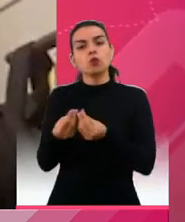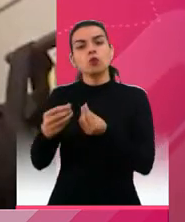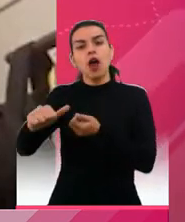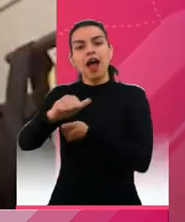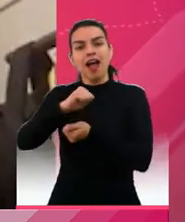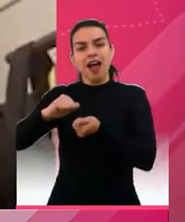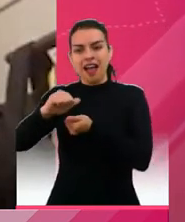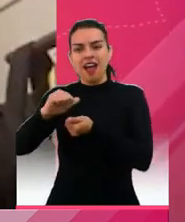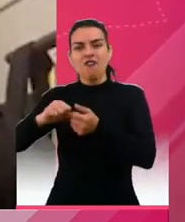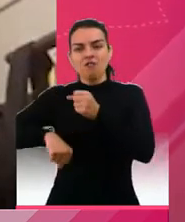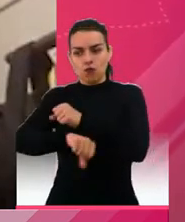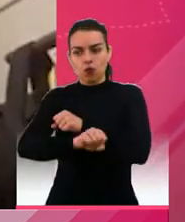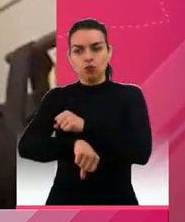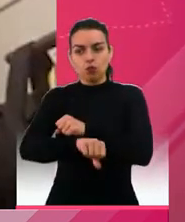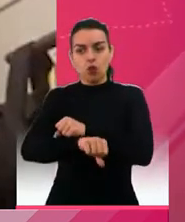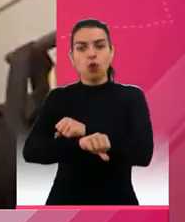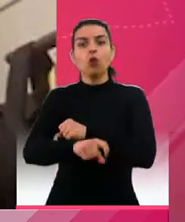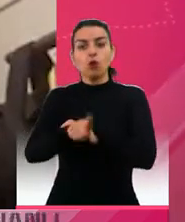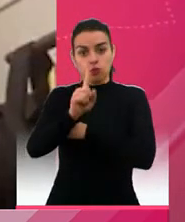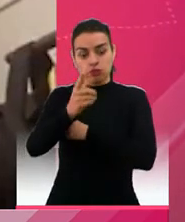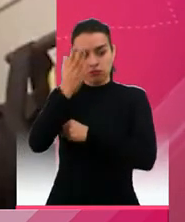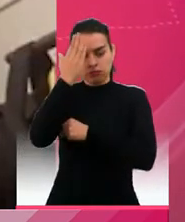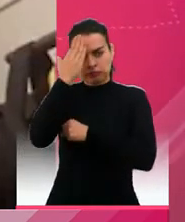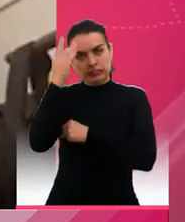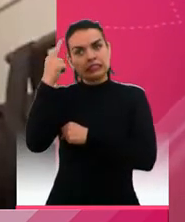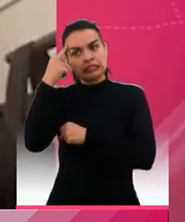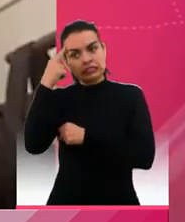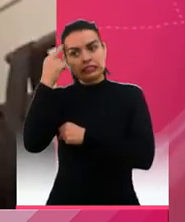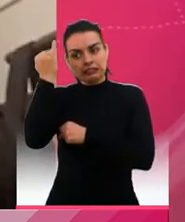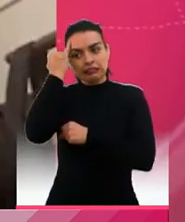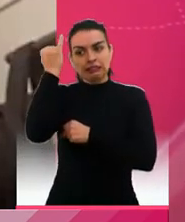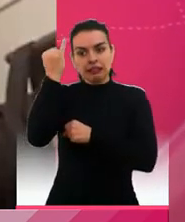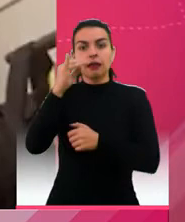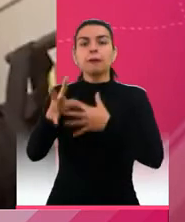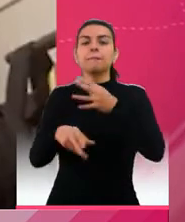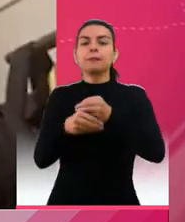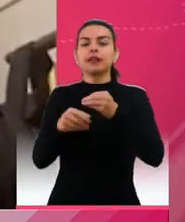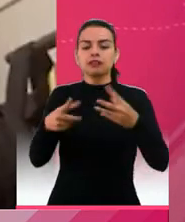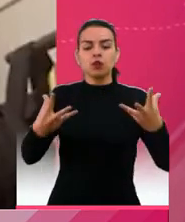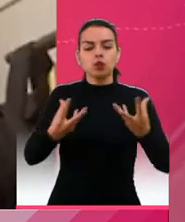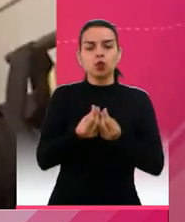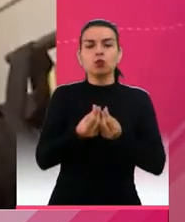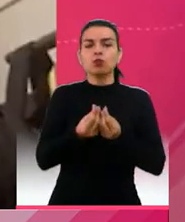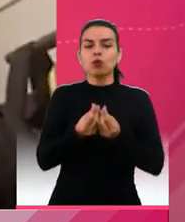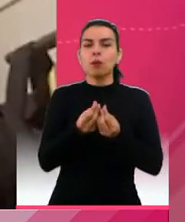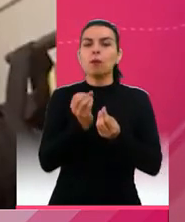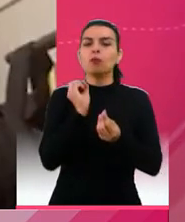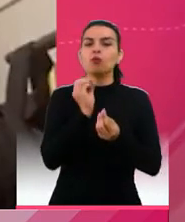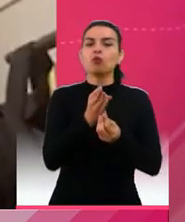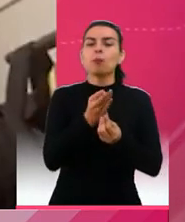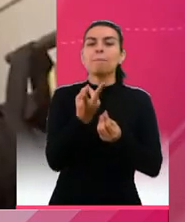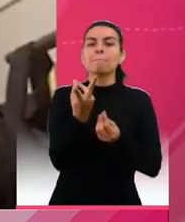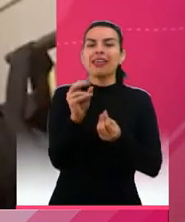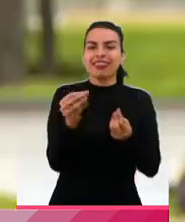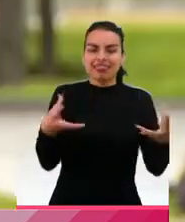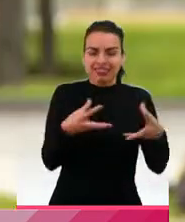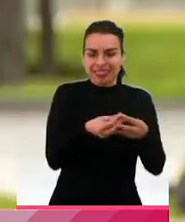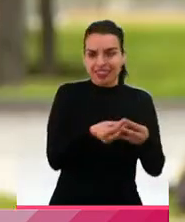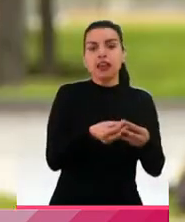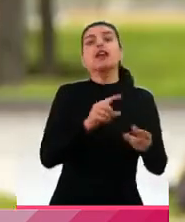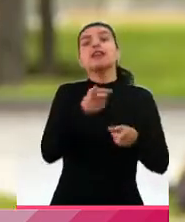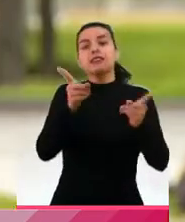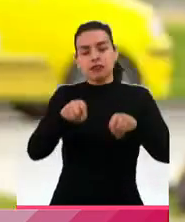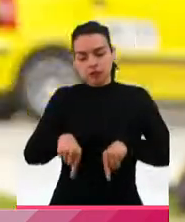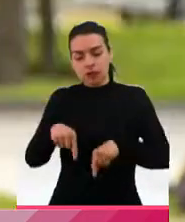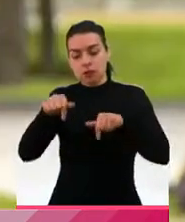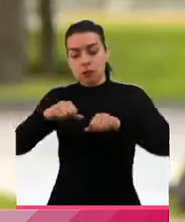grandes objetivos que tenemos, y un equipo sub-20, al igual unos semilleros de formación deportiva, no solo en Bogotá, sino a nivel nacional. La